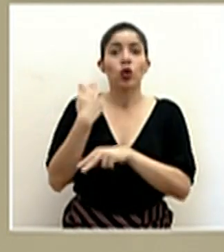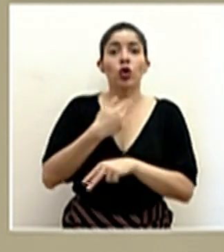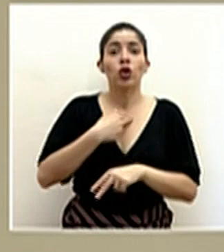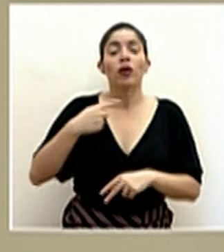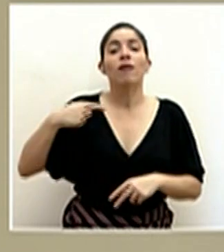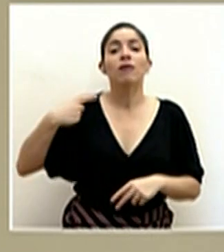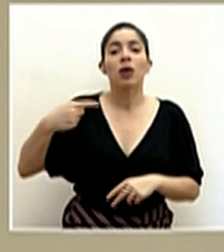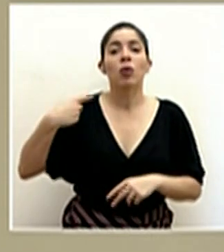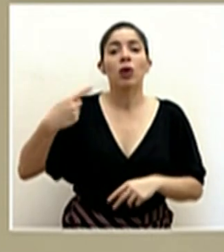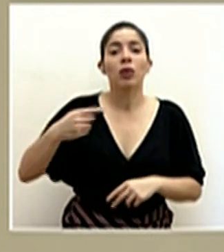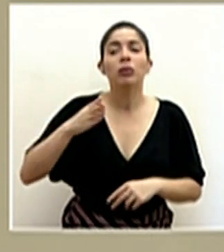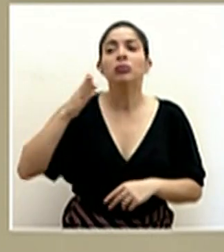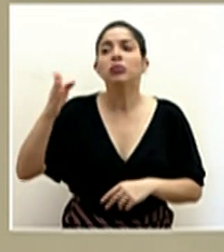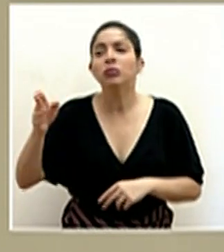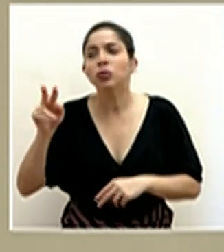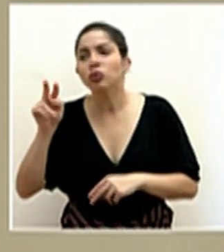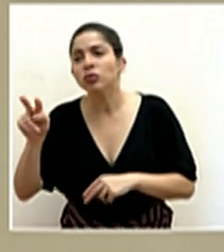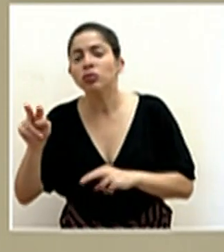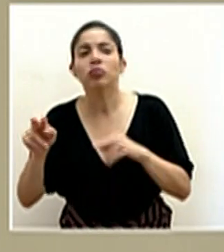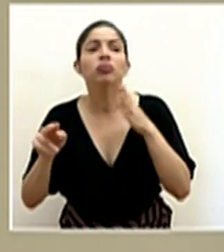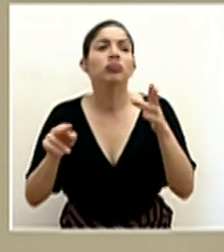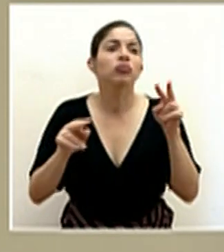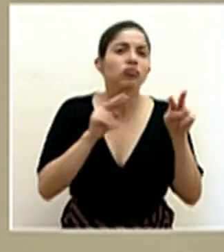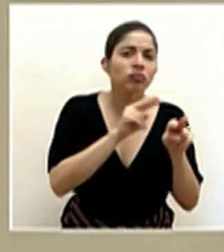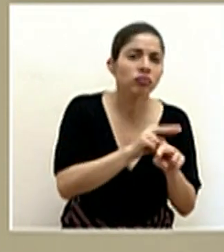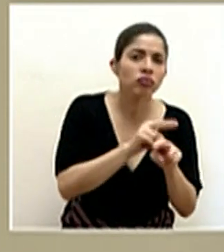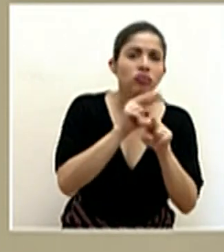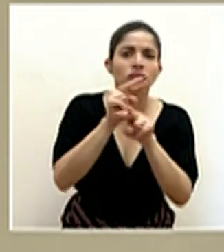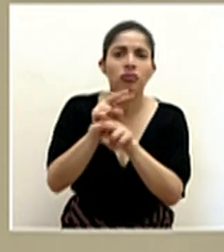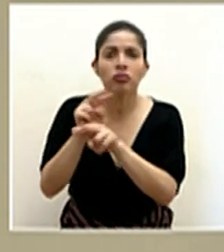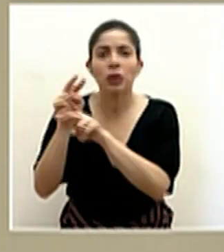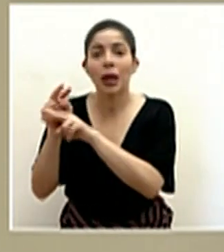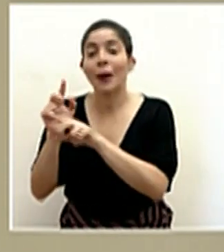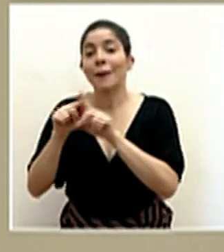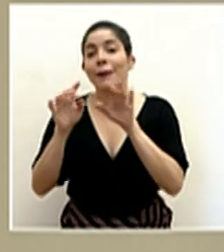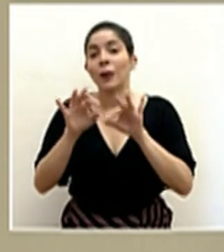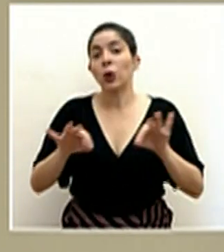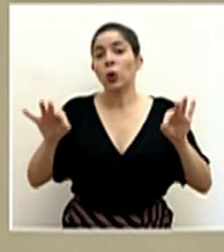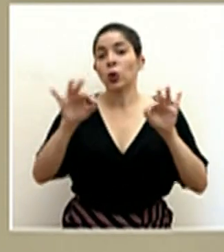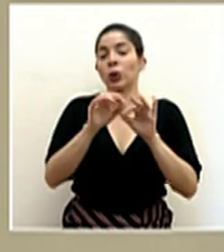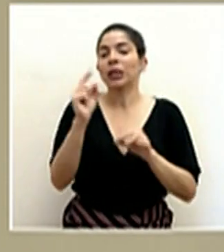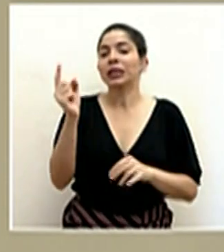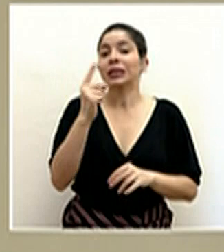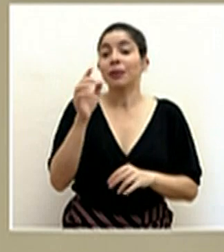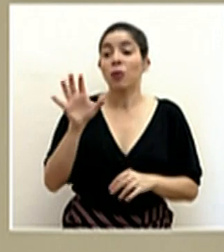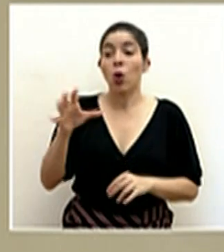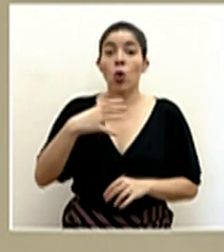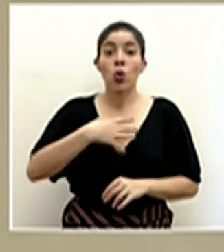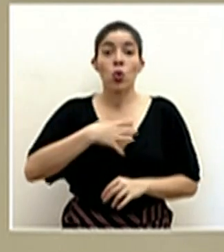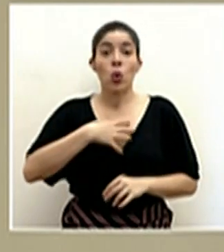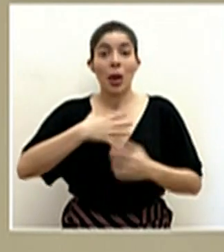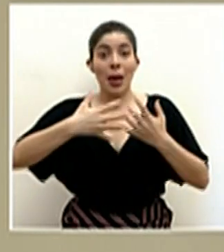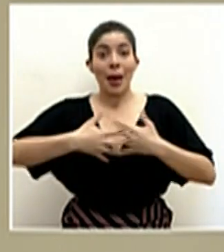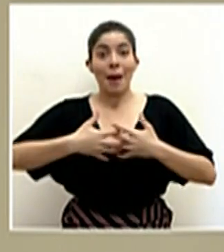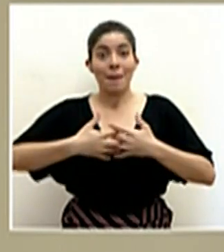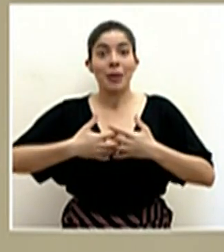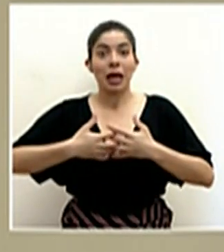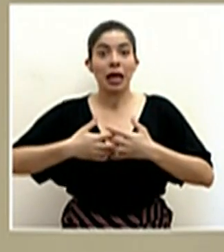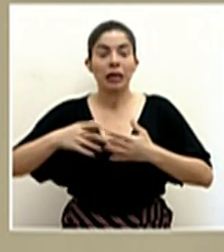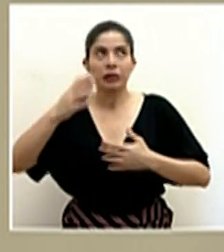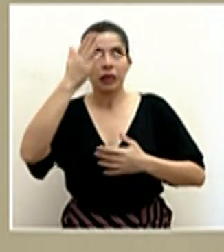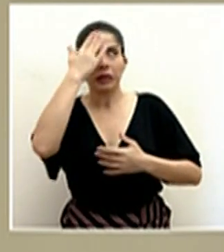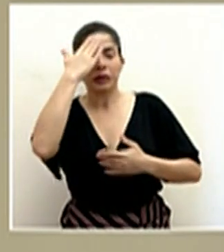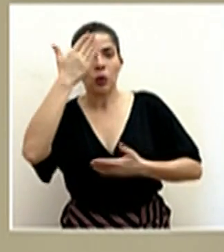aleatoriamente hacemos también supervisiones, pero es muy importante también que siempre los dueños de las empresas estén colaborando